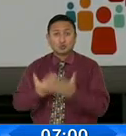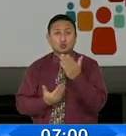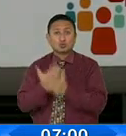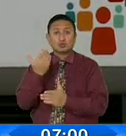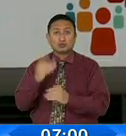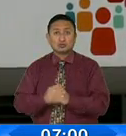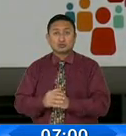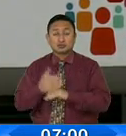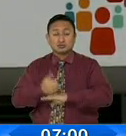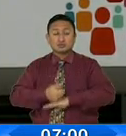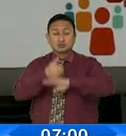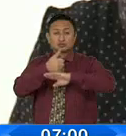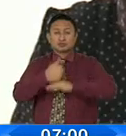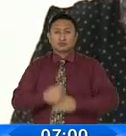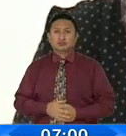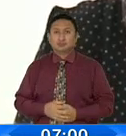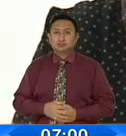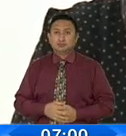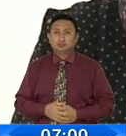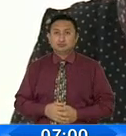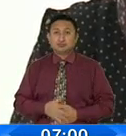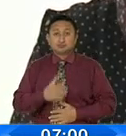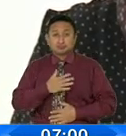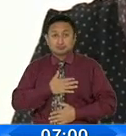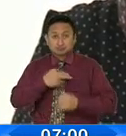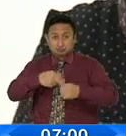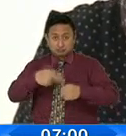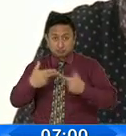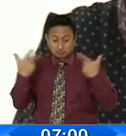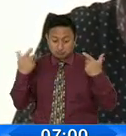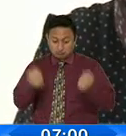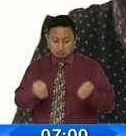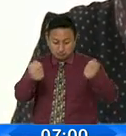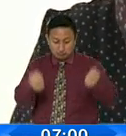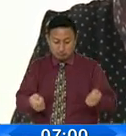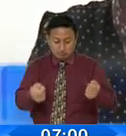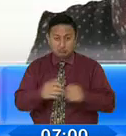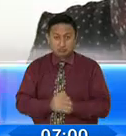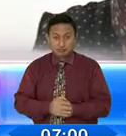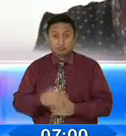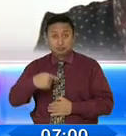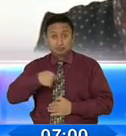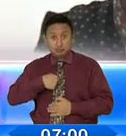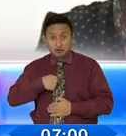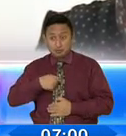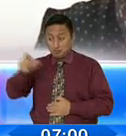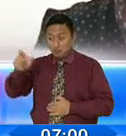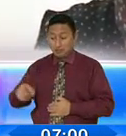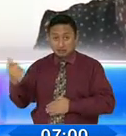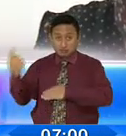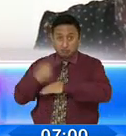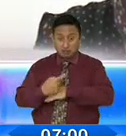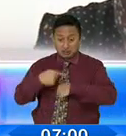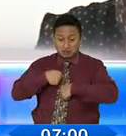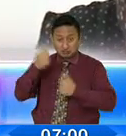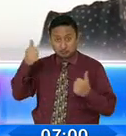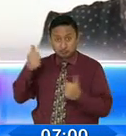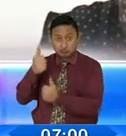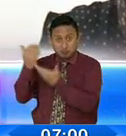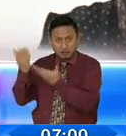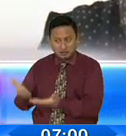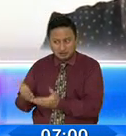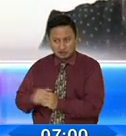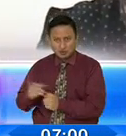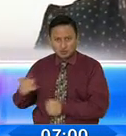un nuevo director. Mi renuncia está lista porque no podría recibir disposiciones ni estar bajo la dirección de alguien que perdió